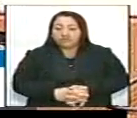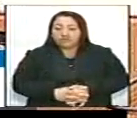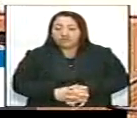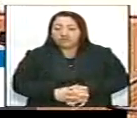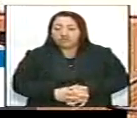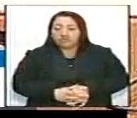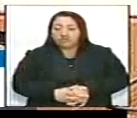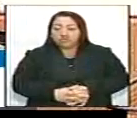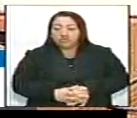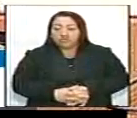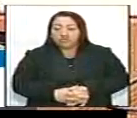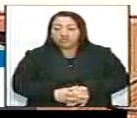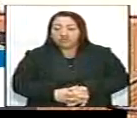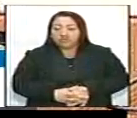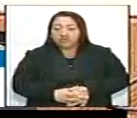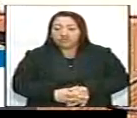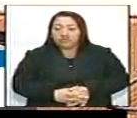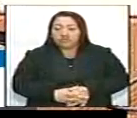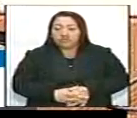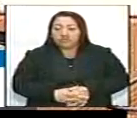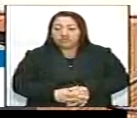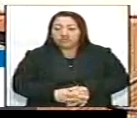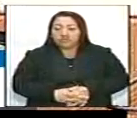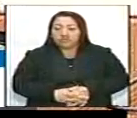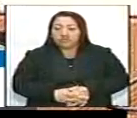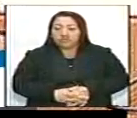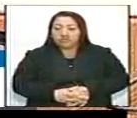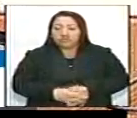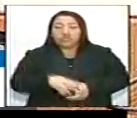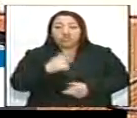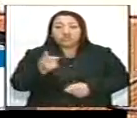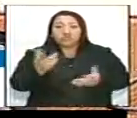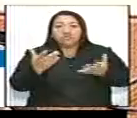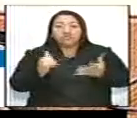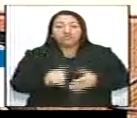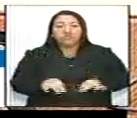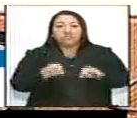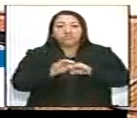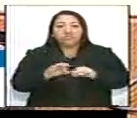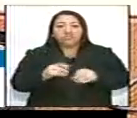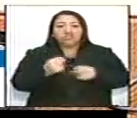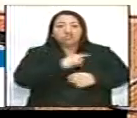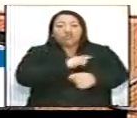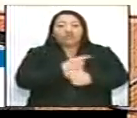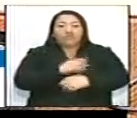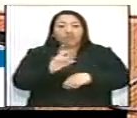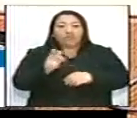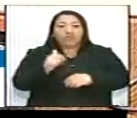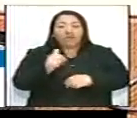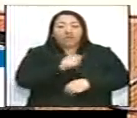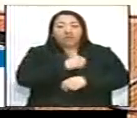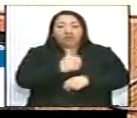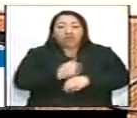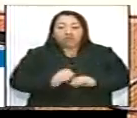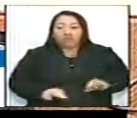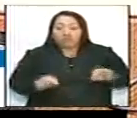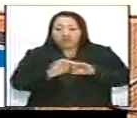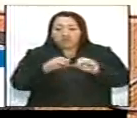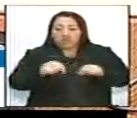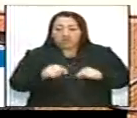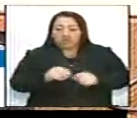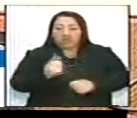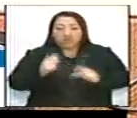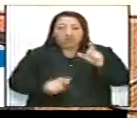allá donde ha habido una conjunción de esfuerzos liderados por la autoridad local, en este caso